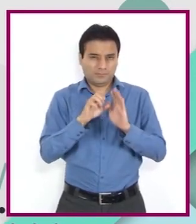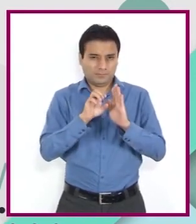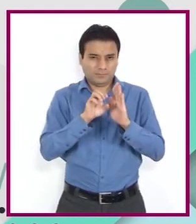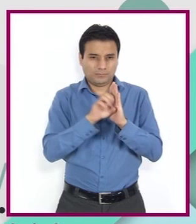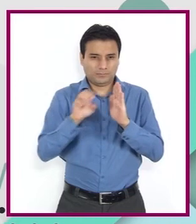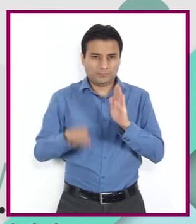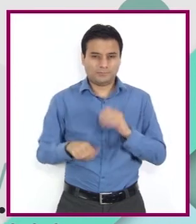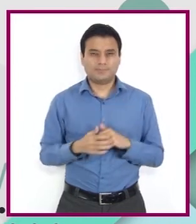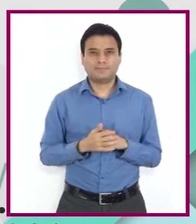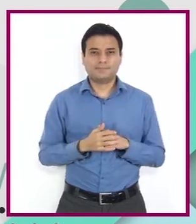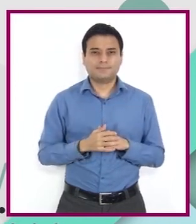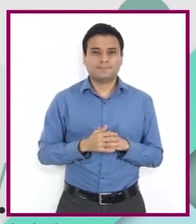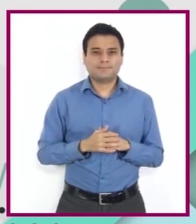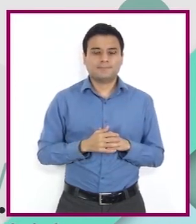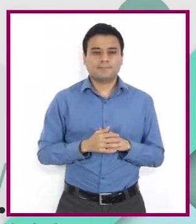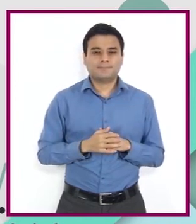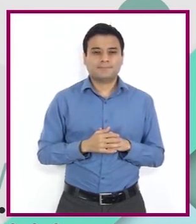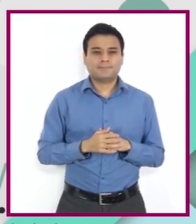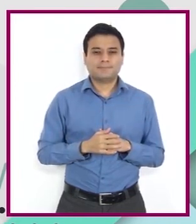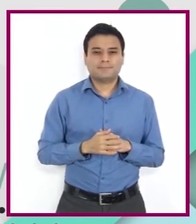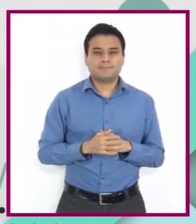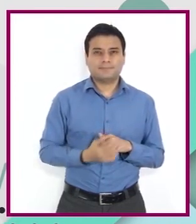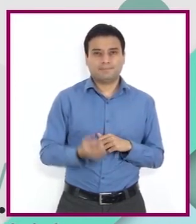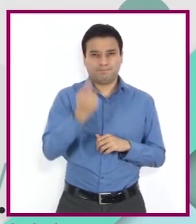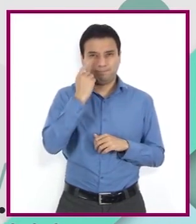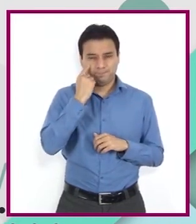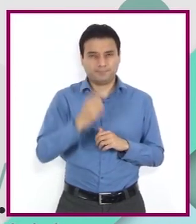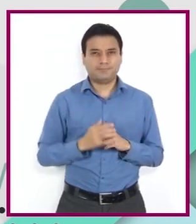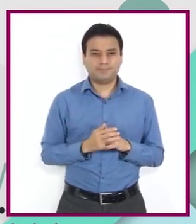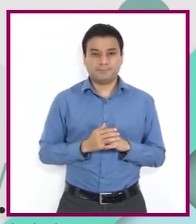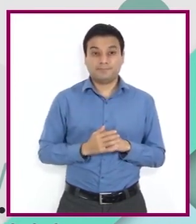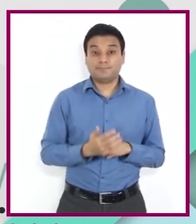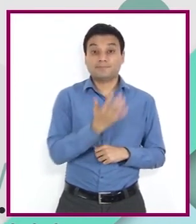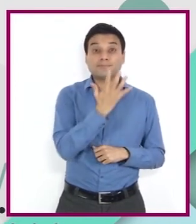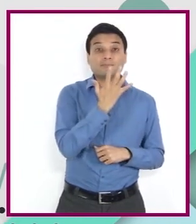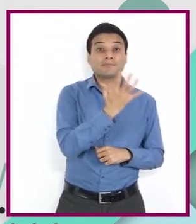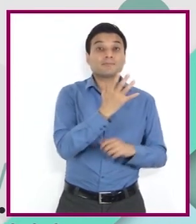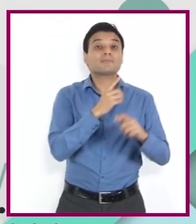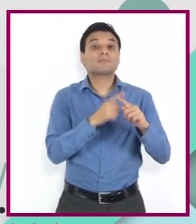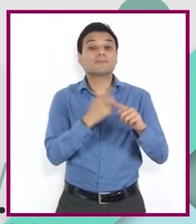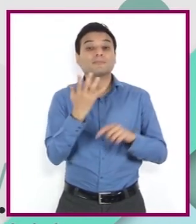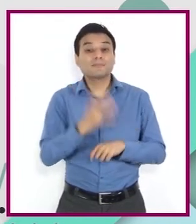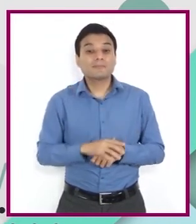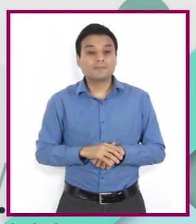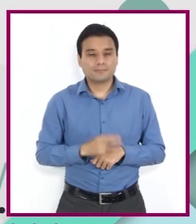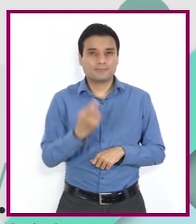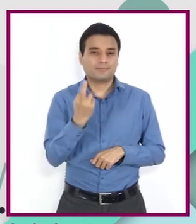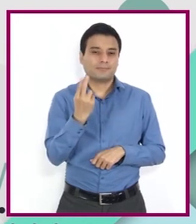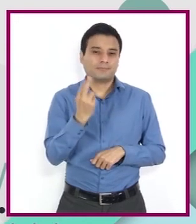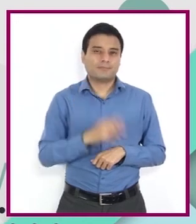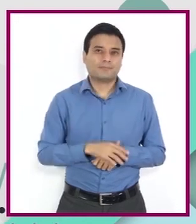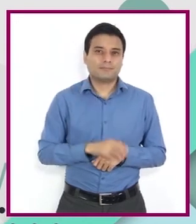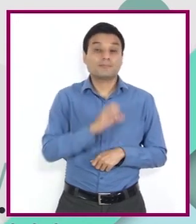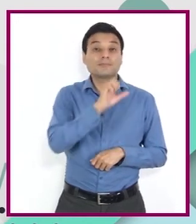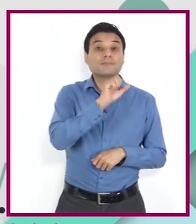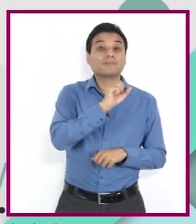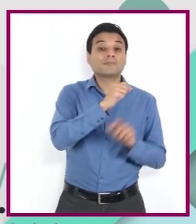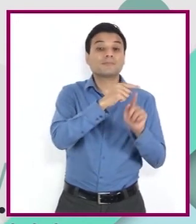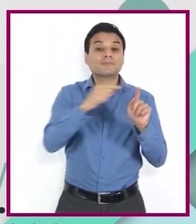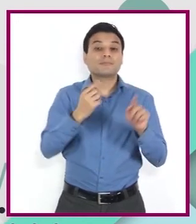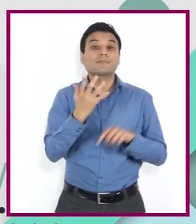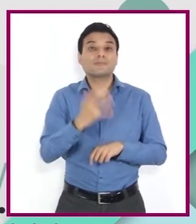al quíntuple del tiempo le corresponde una quinta parte de la magnitud de la velocidad. Ustedes en casa,